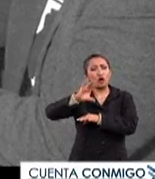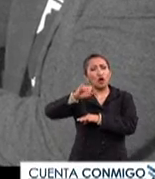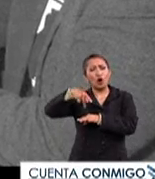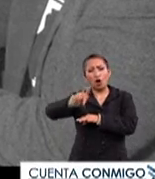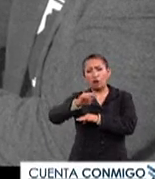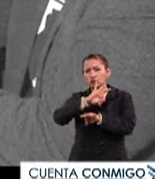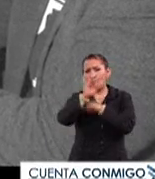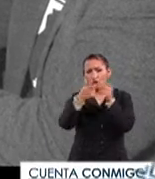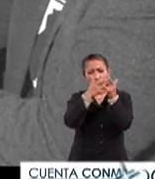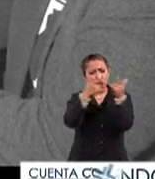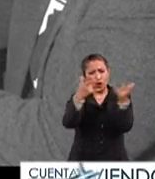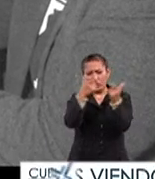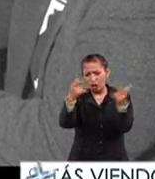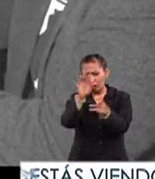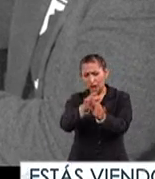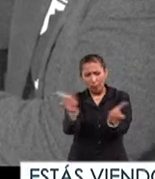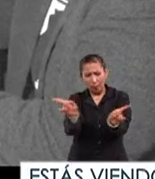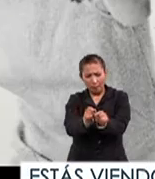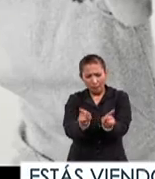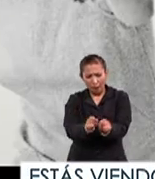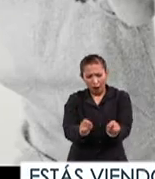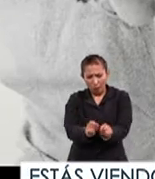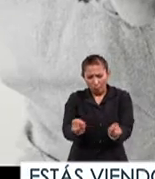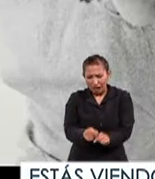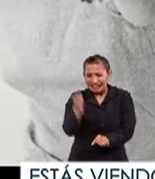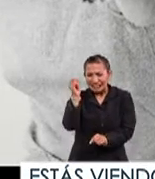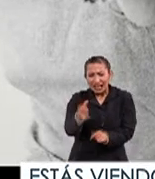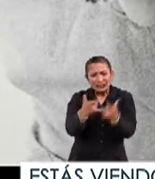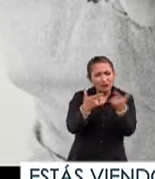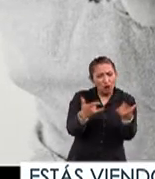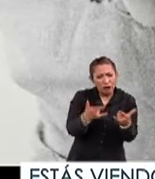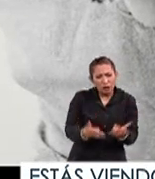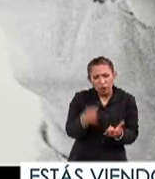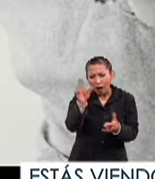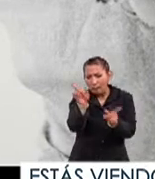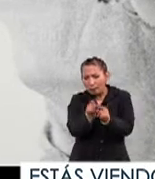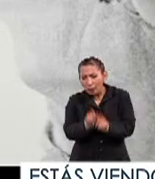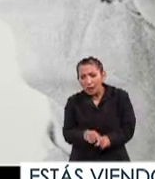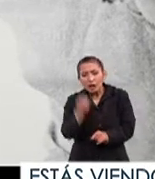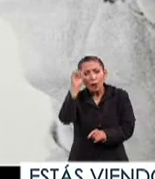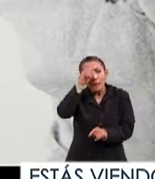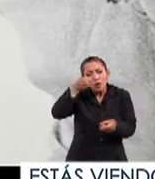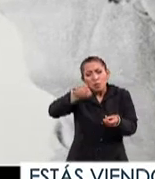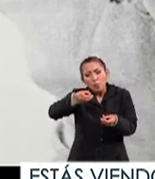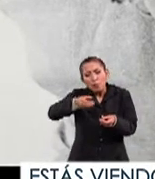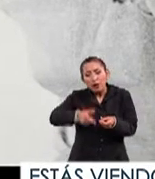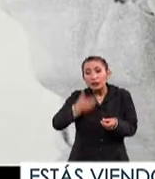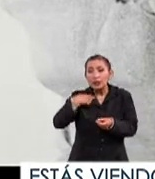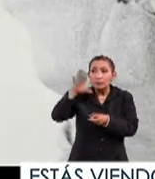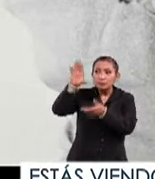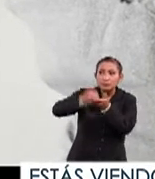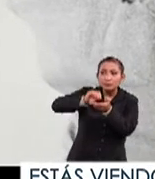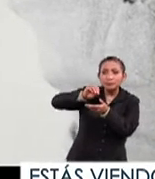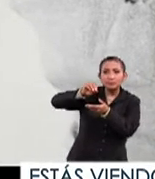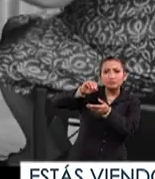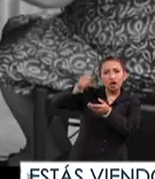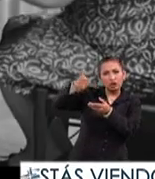su filmografía con una sinopsis, un breve comentario y rescata a